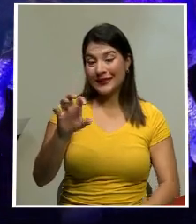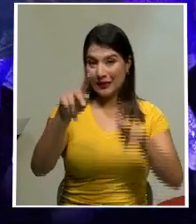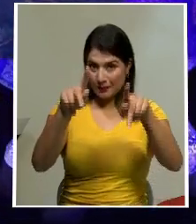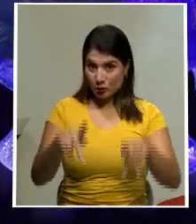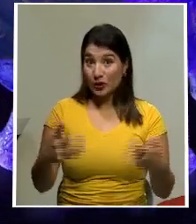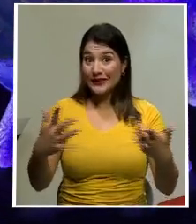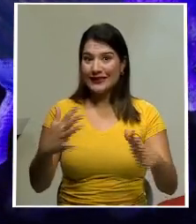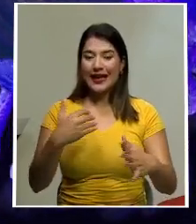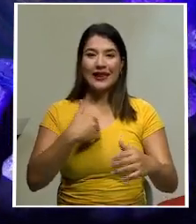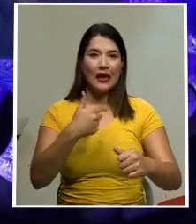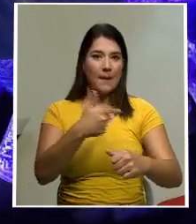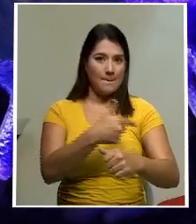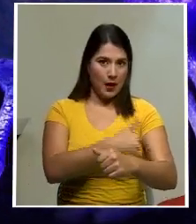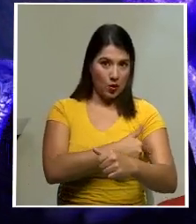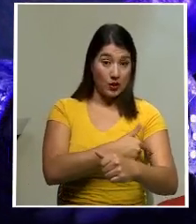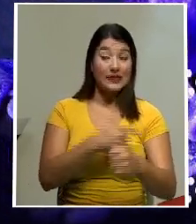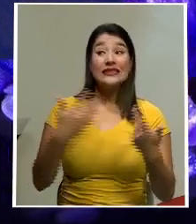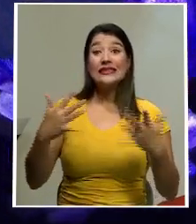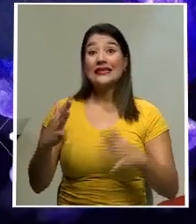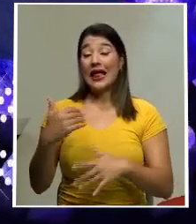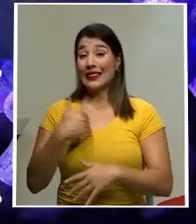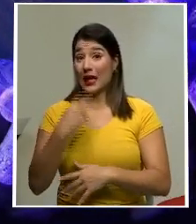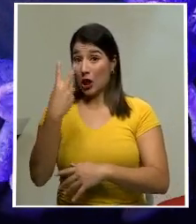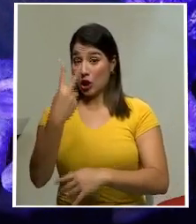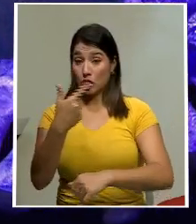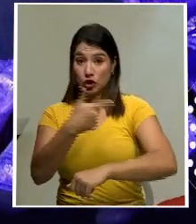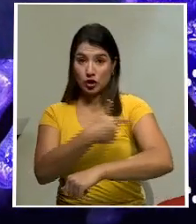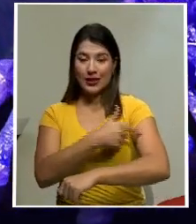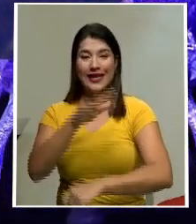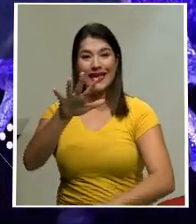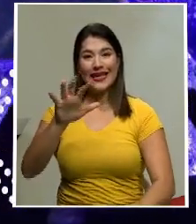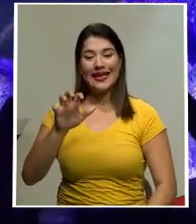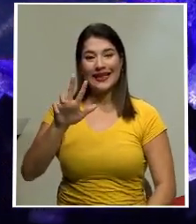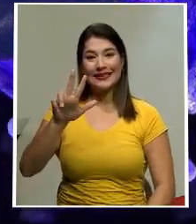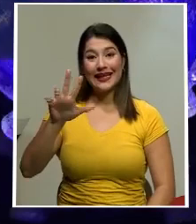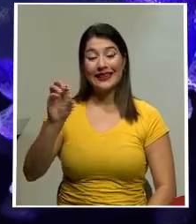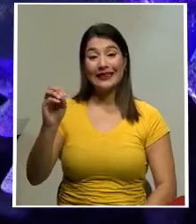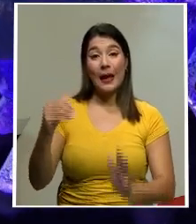el momento tienen el esquema completo 530.018 personas.